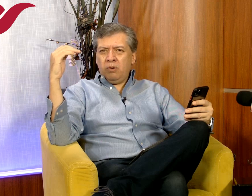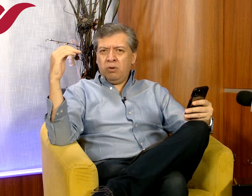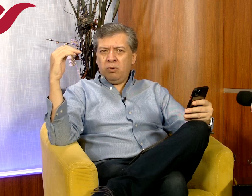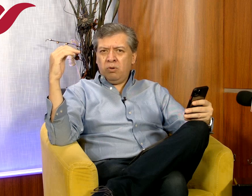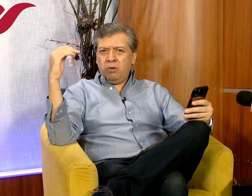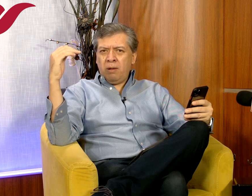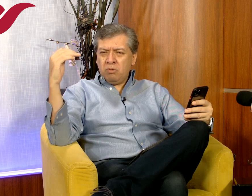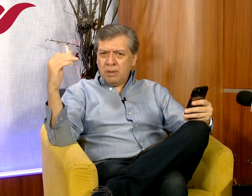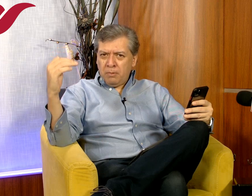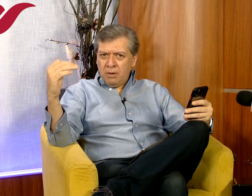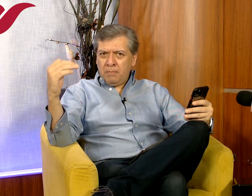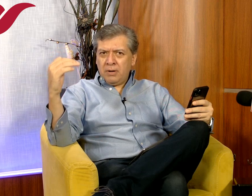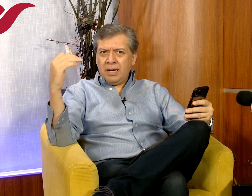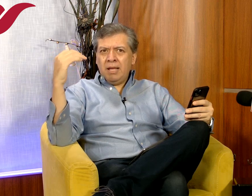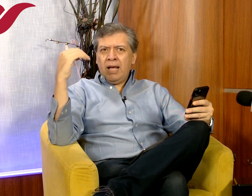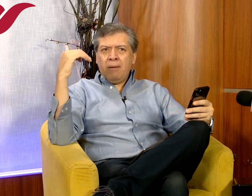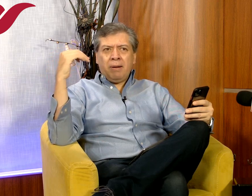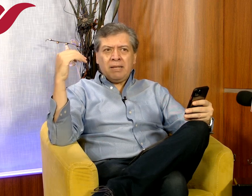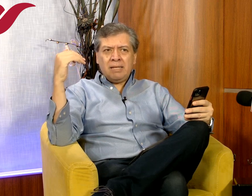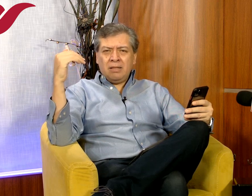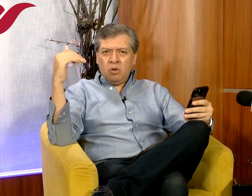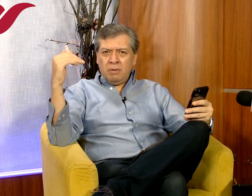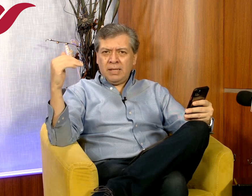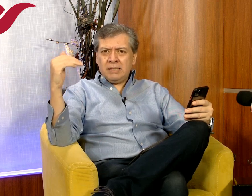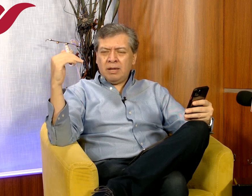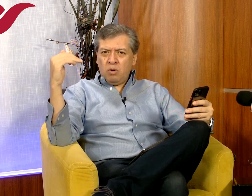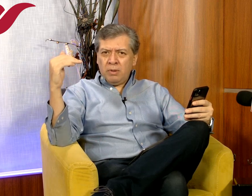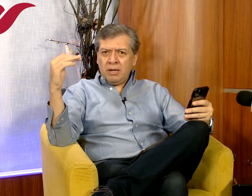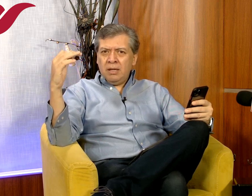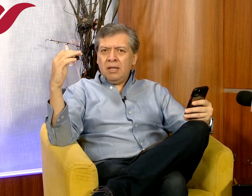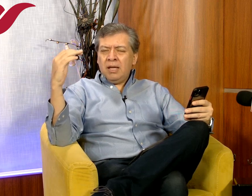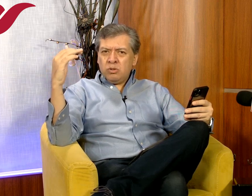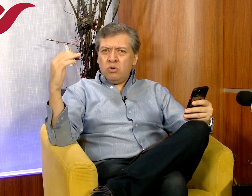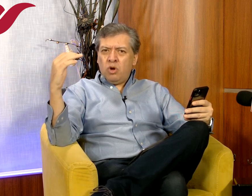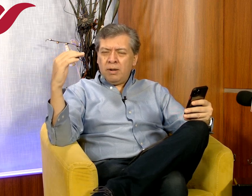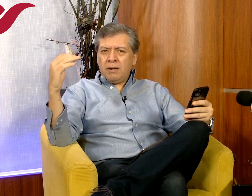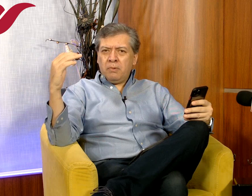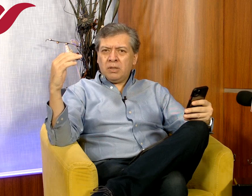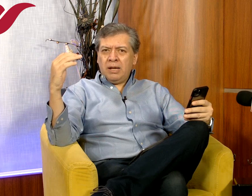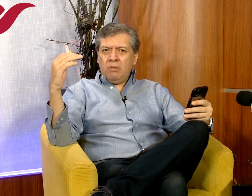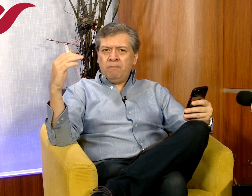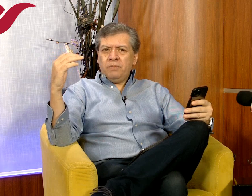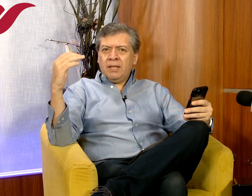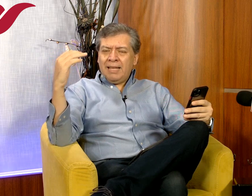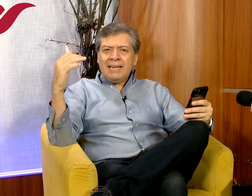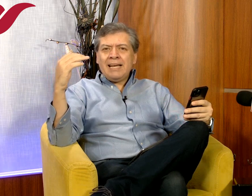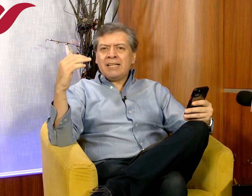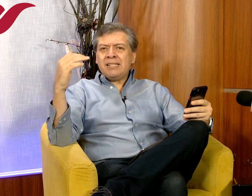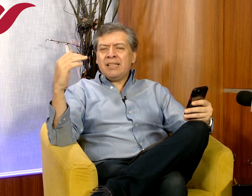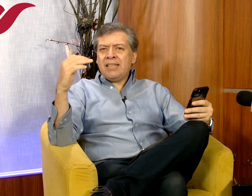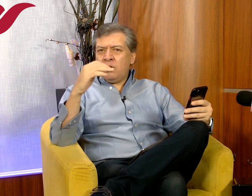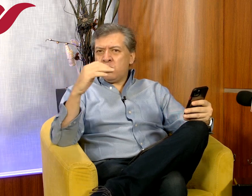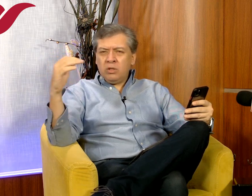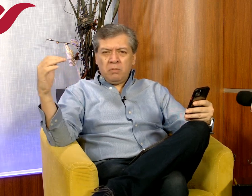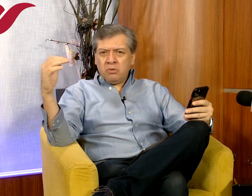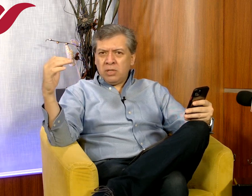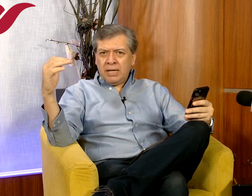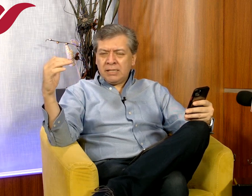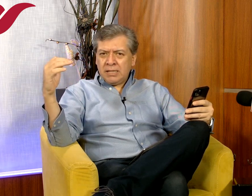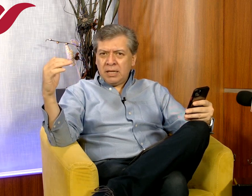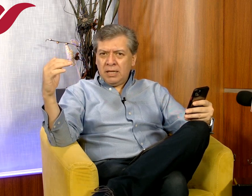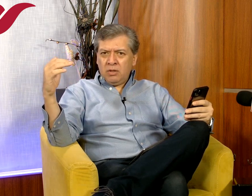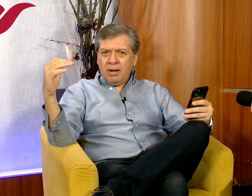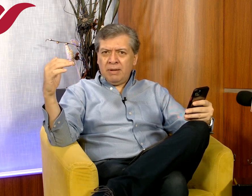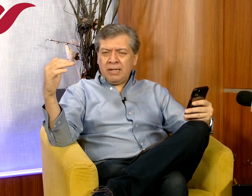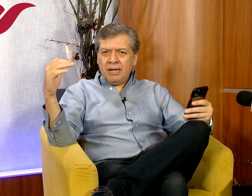que lo volvamos a poner aparece el nombre de este joven. Es un joven reportero que le hace, de los últimos